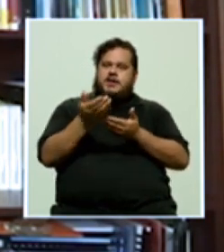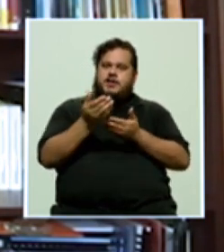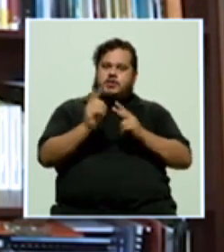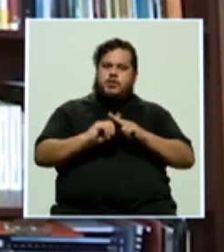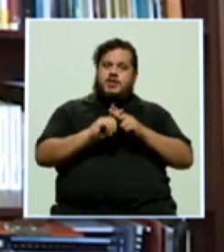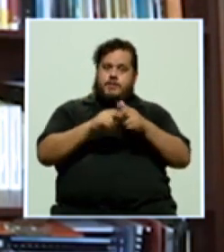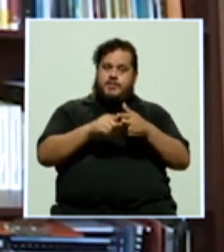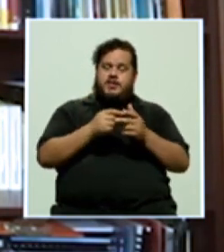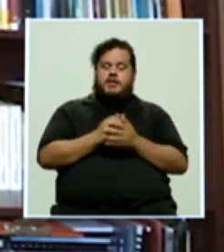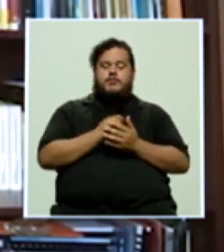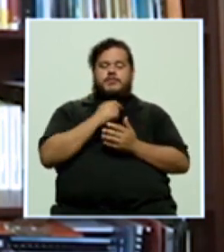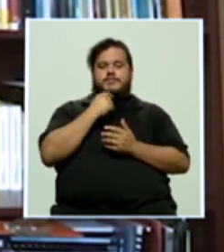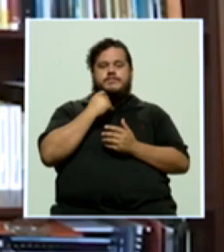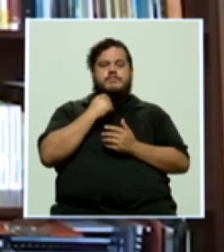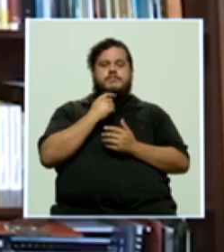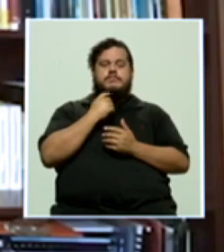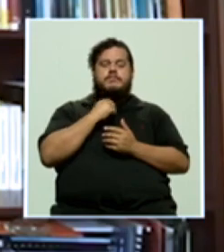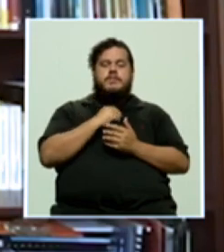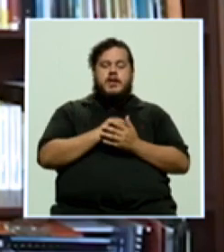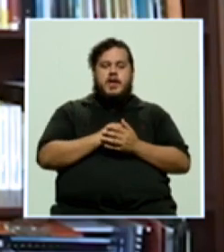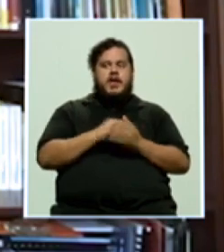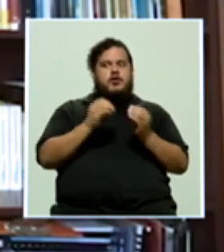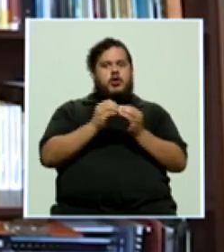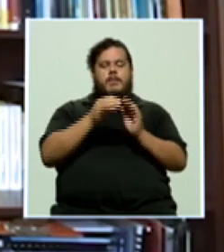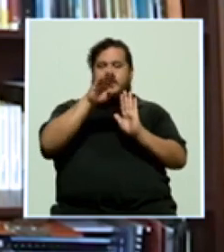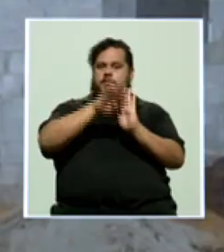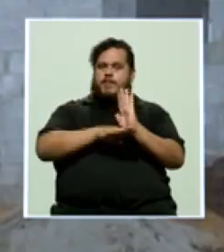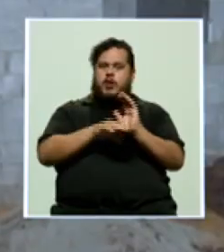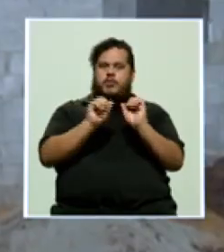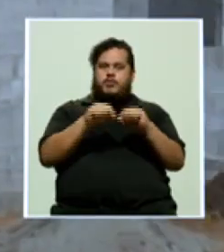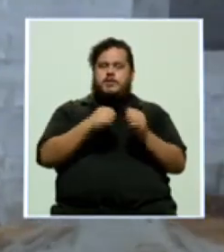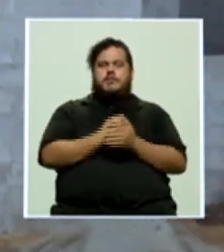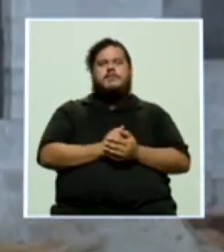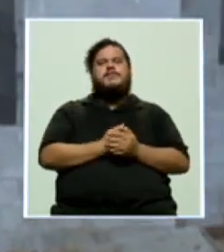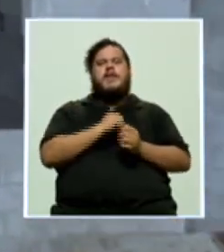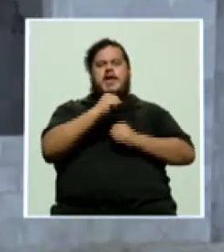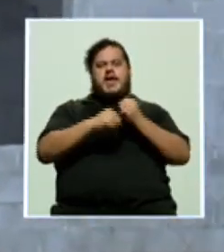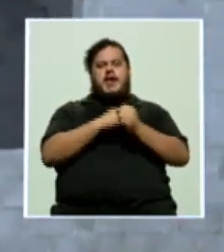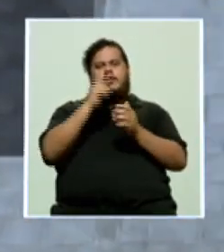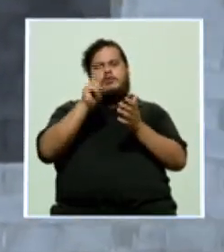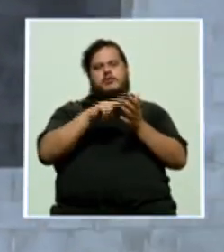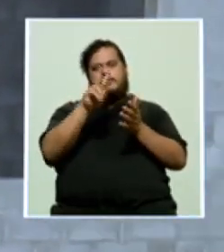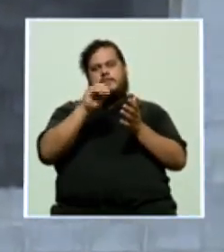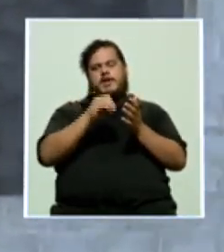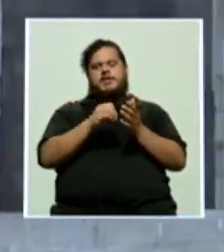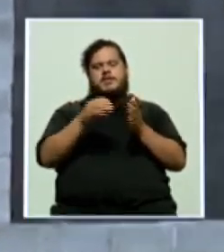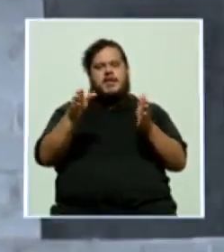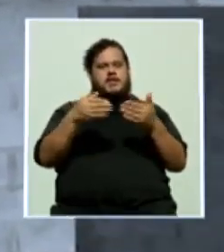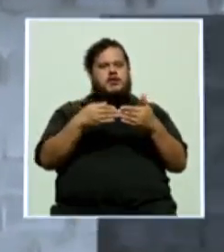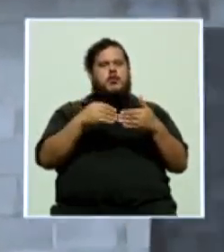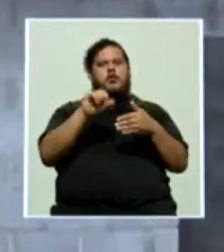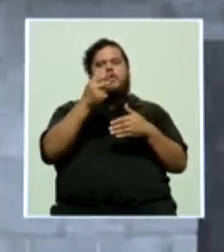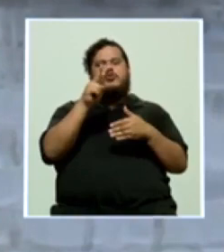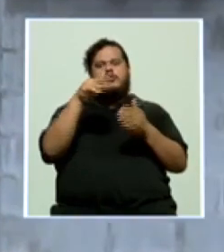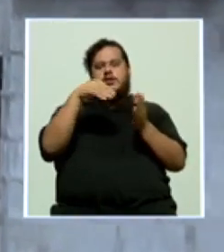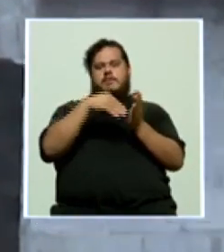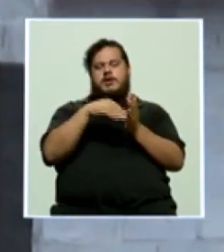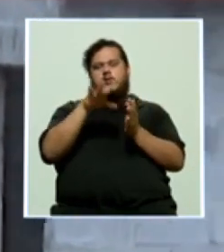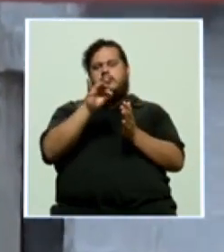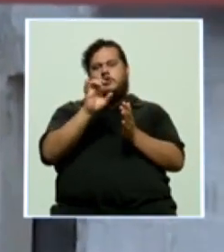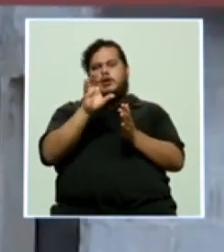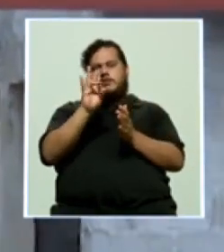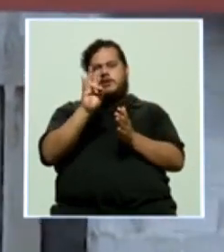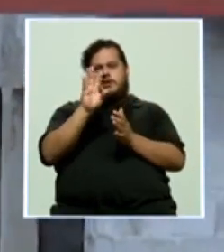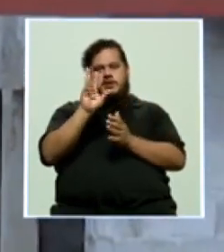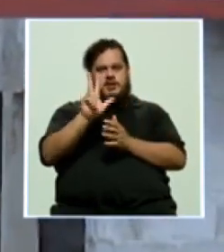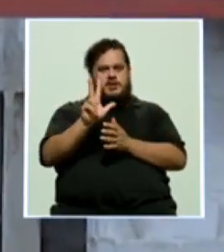crédito sea lo más bajo posible. El año 2020 cerró con un total de